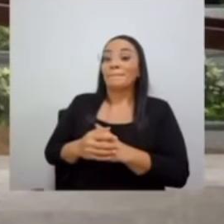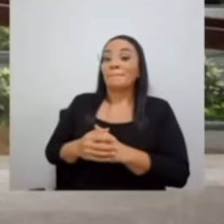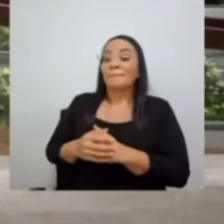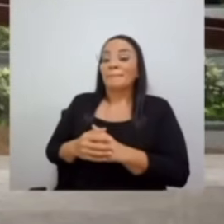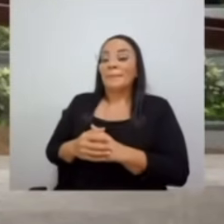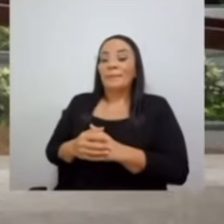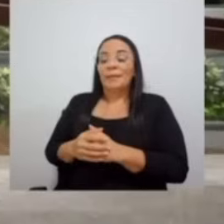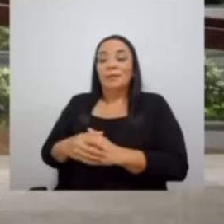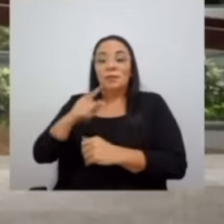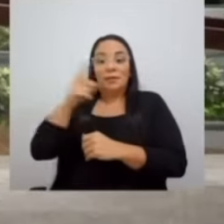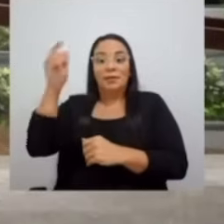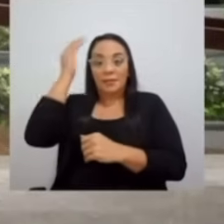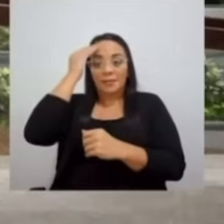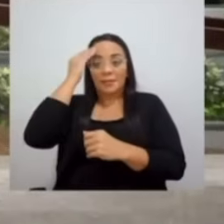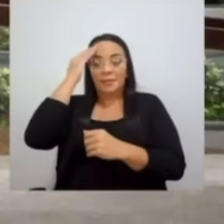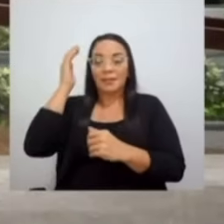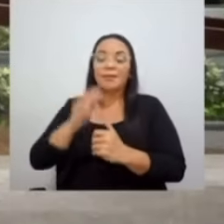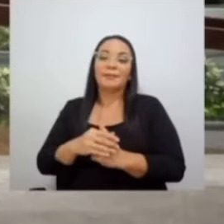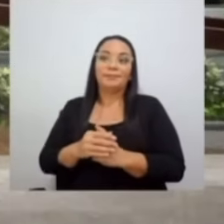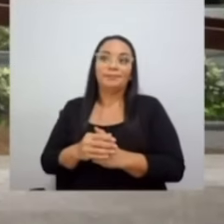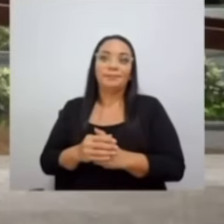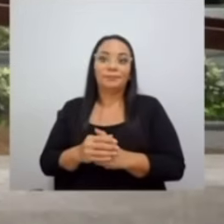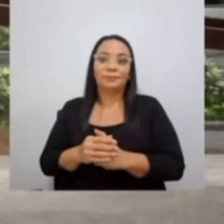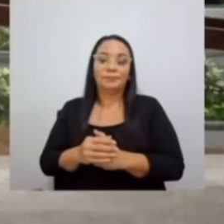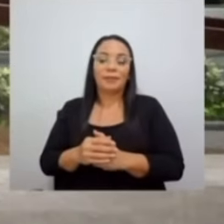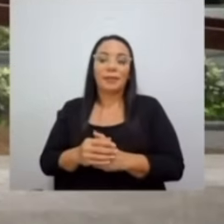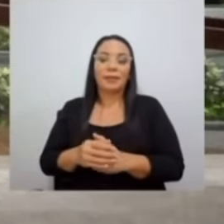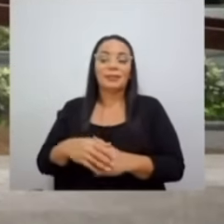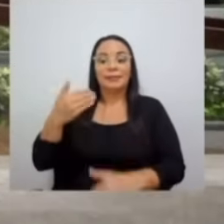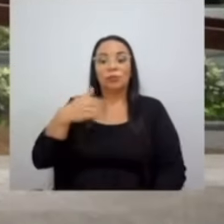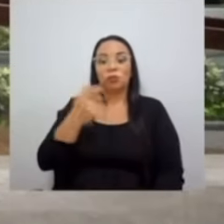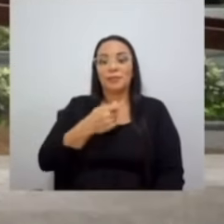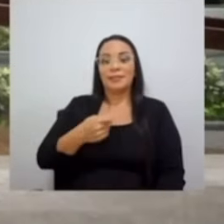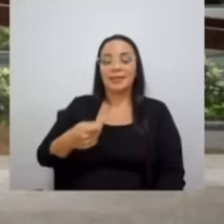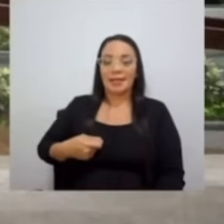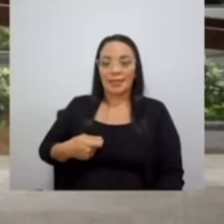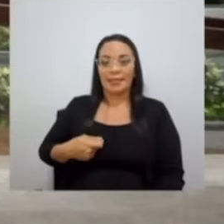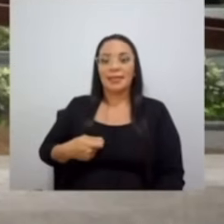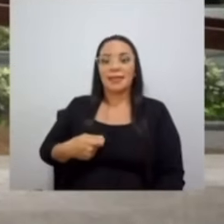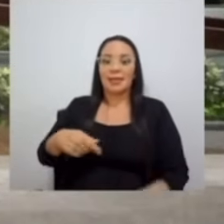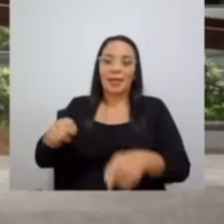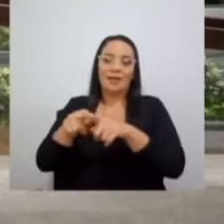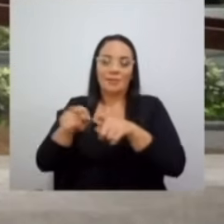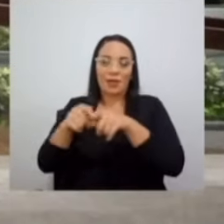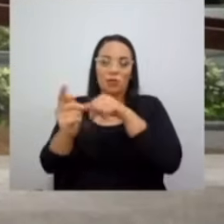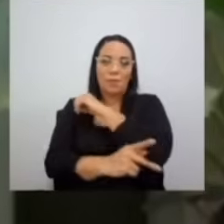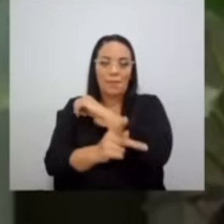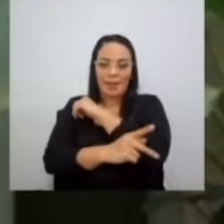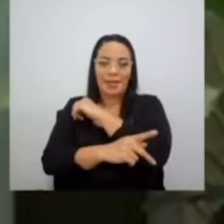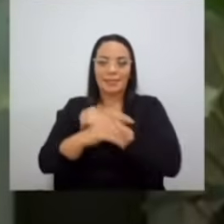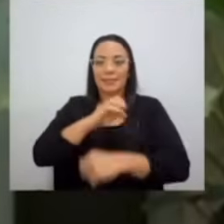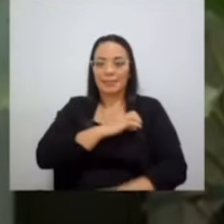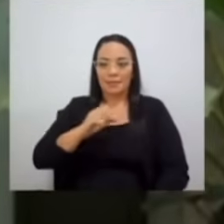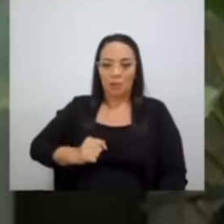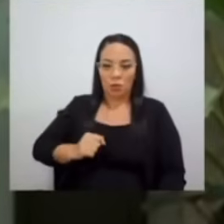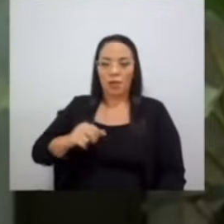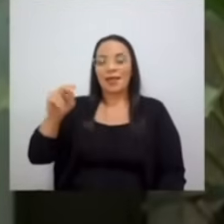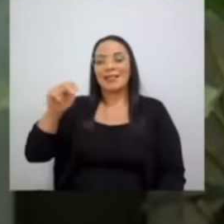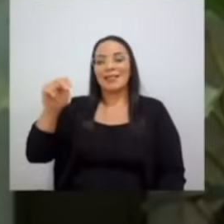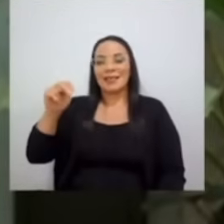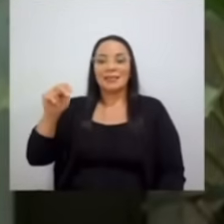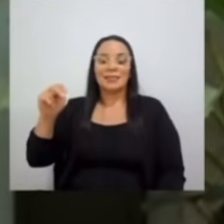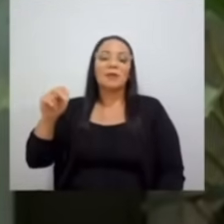ustedes saben o deberían saber, el señor presidente de la República Hermana de El Salvador, don Nayib Bukele, va a ser